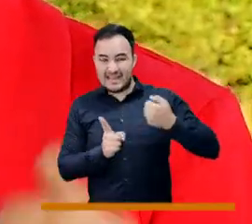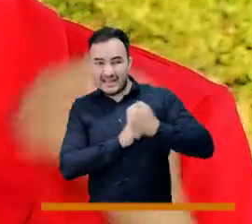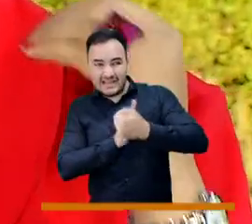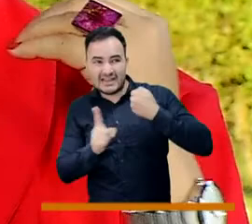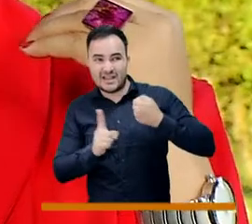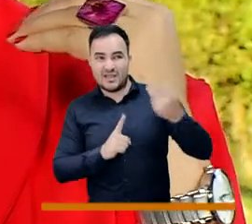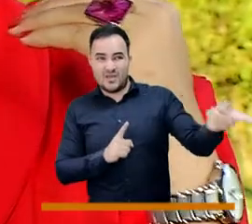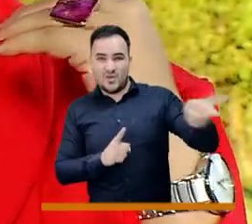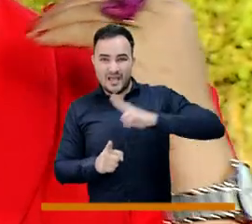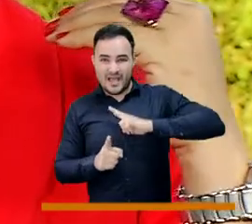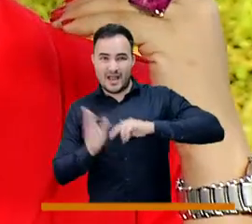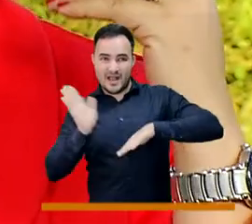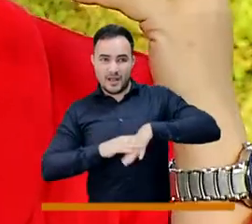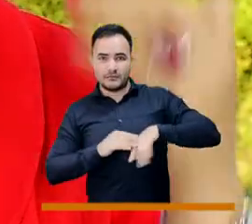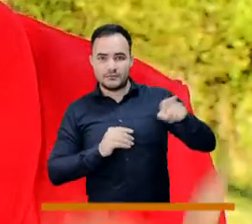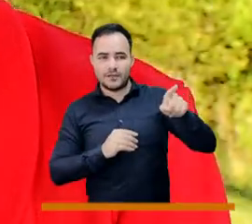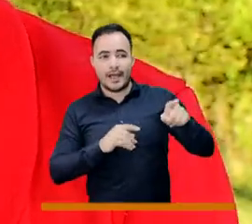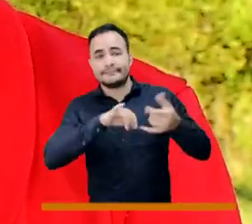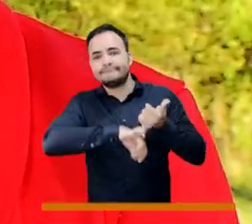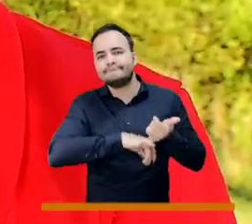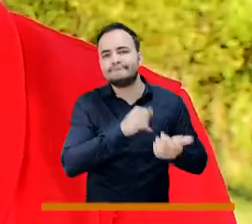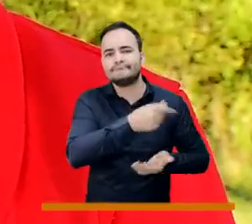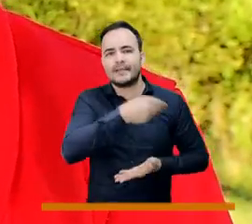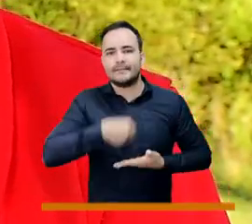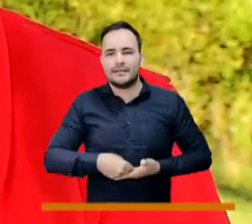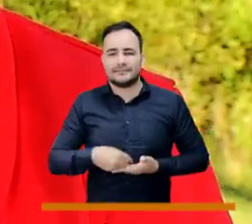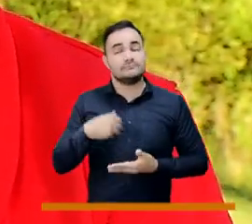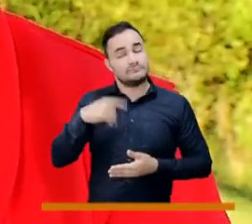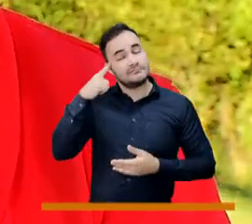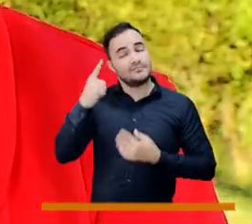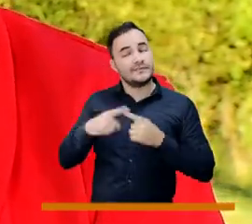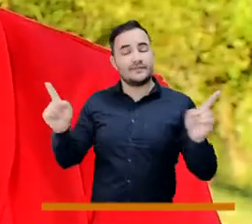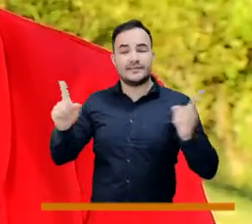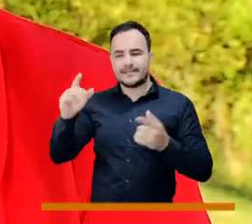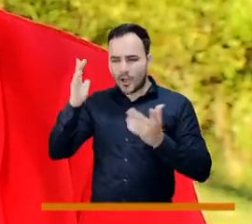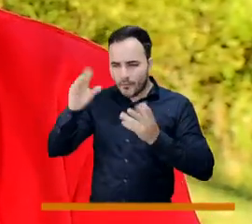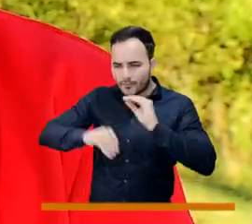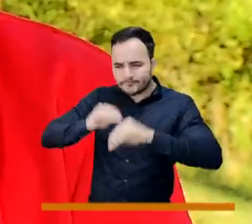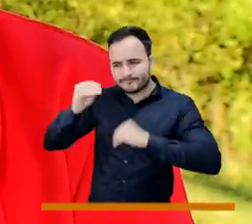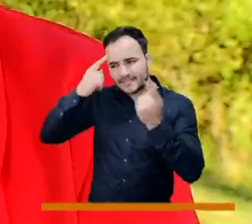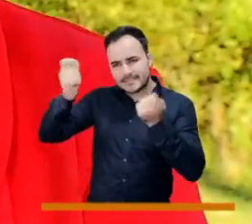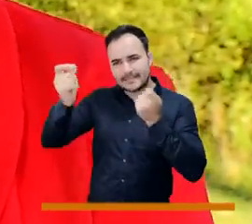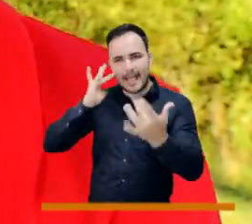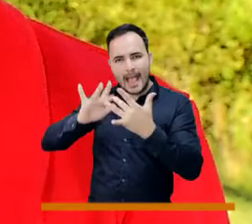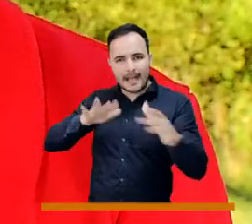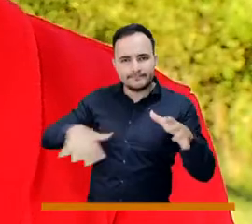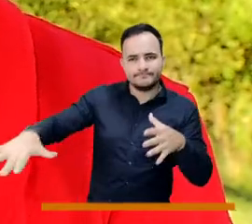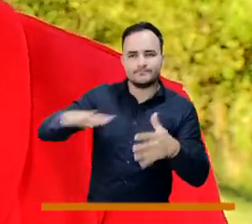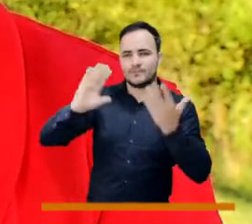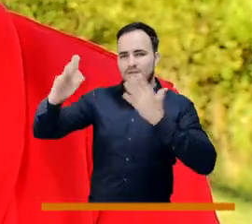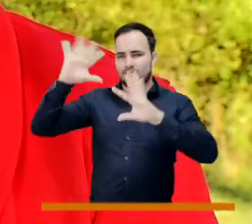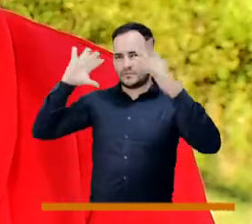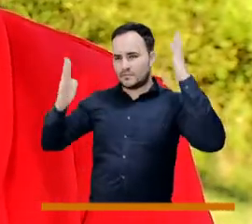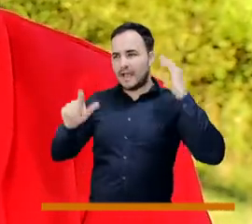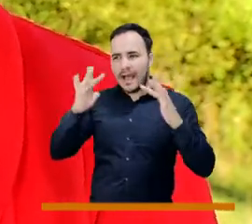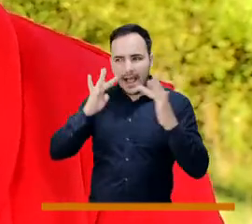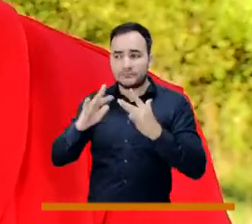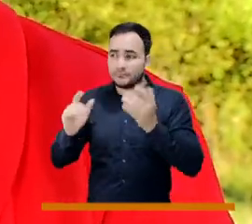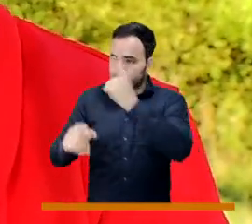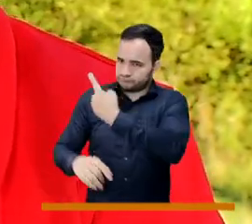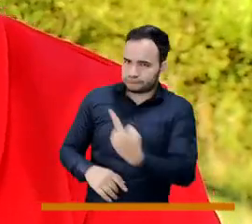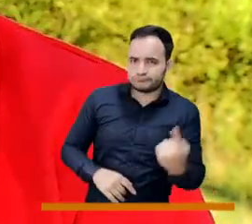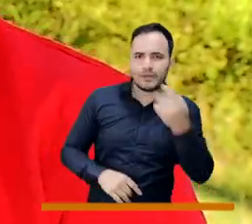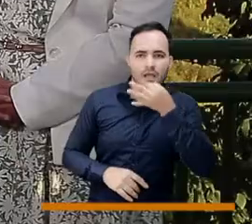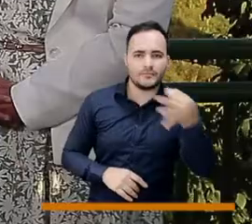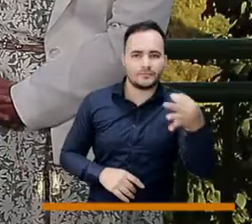Entonces creo que nos tenemos que imaginar otras estrategias en lo rural para que las mujeres efectivamente puedan ir a denunciar, pero que sea